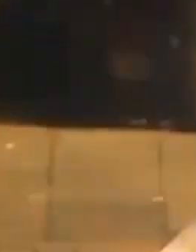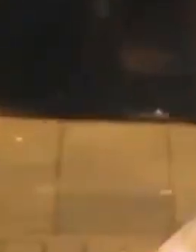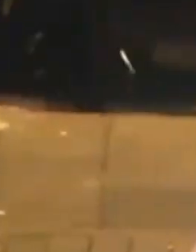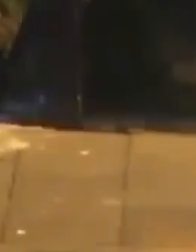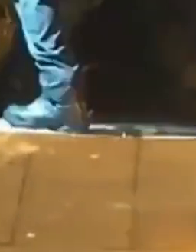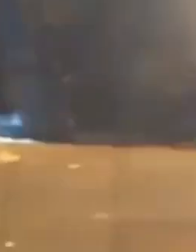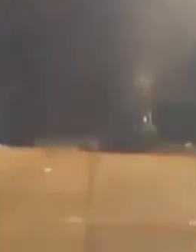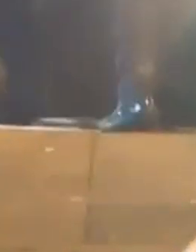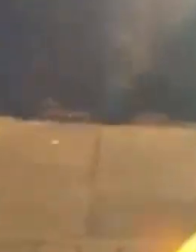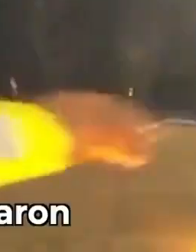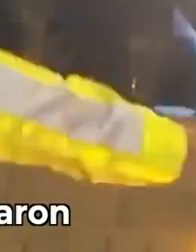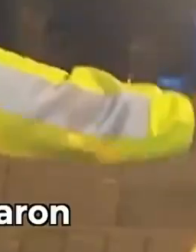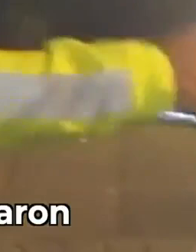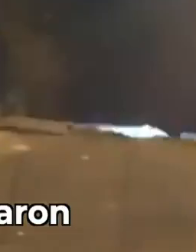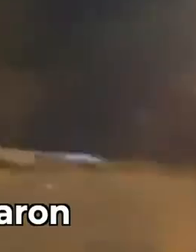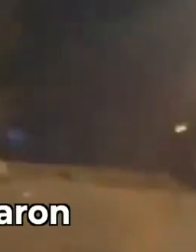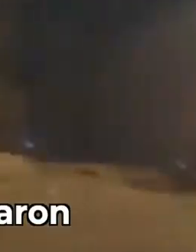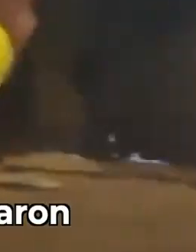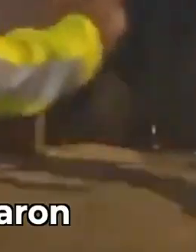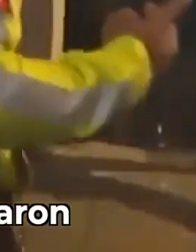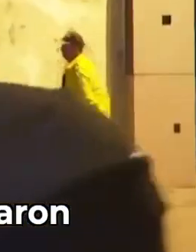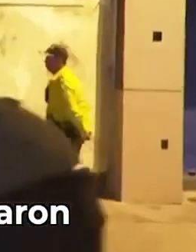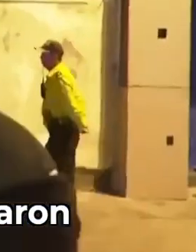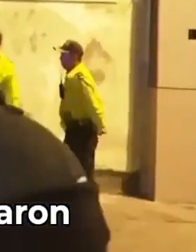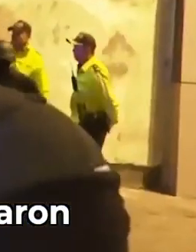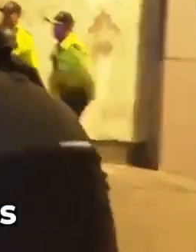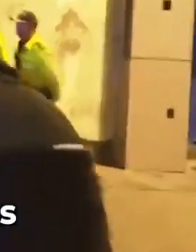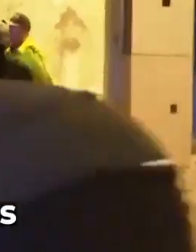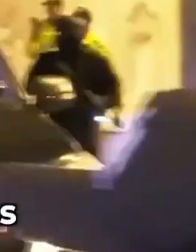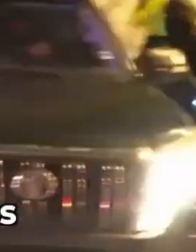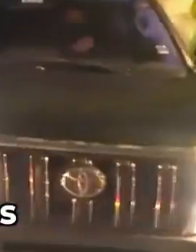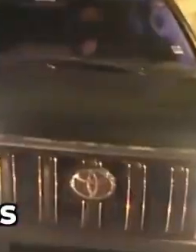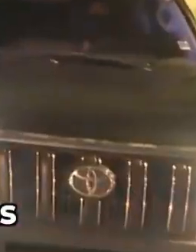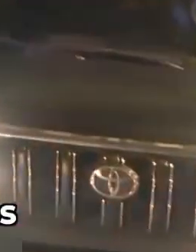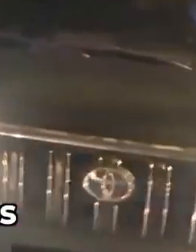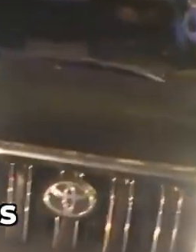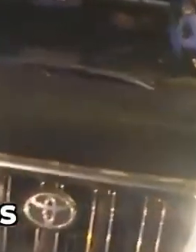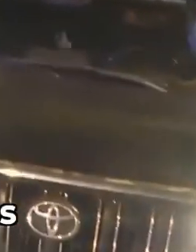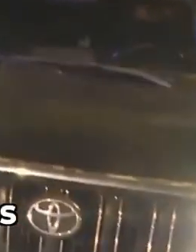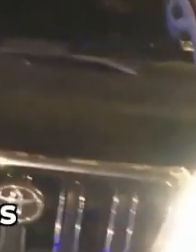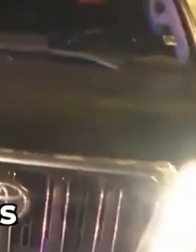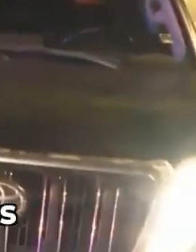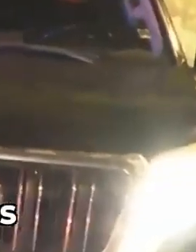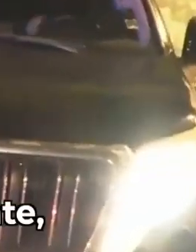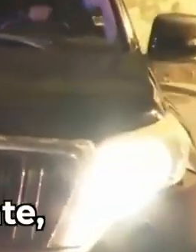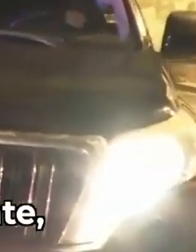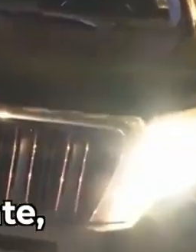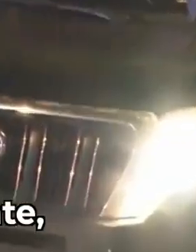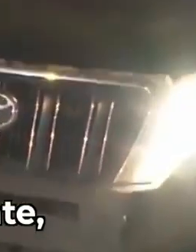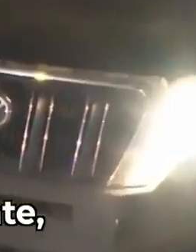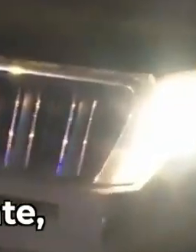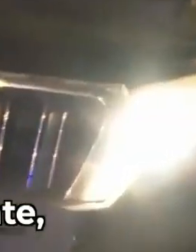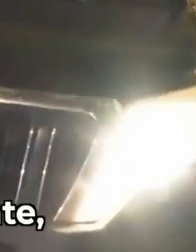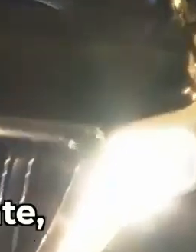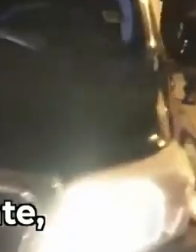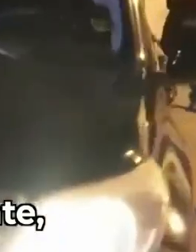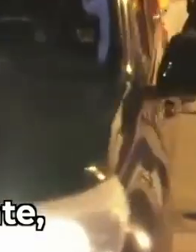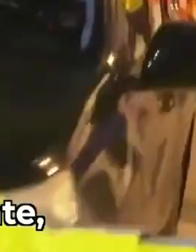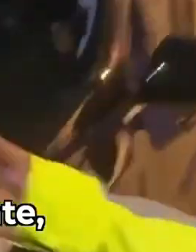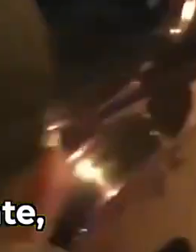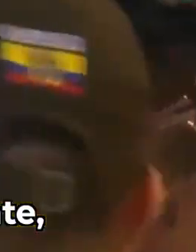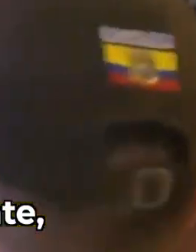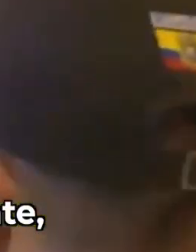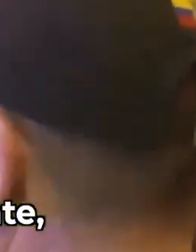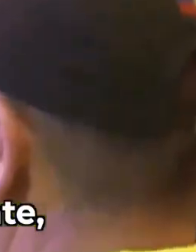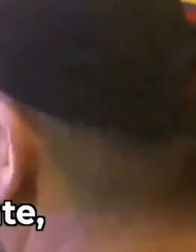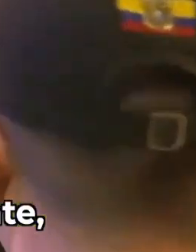embajada, no entendía. Después comprendimos que entraron por la avenida Naciones Unidas y de reversa lo